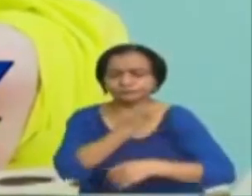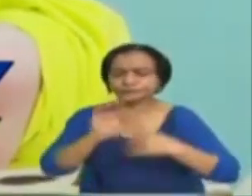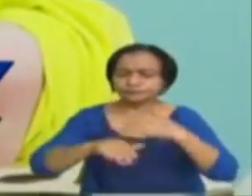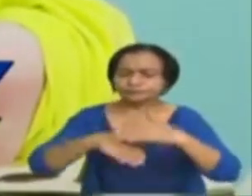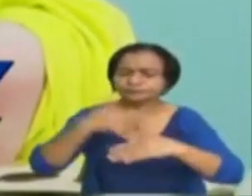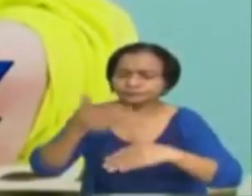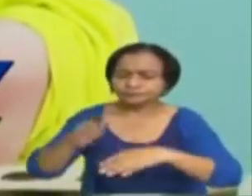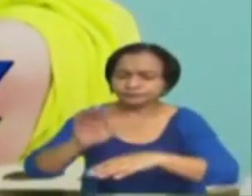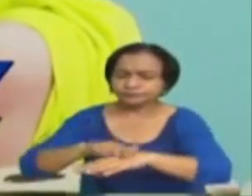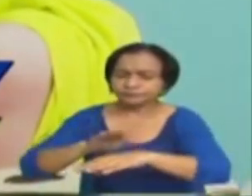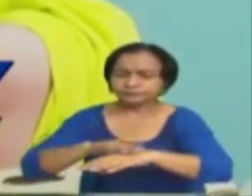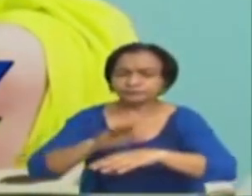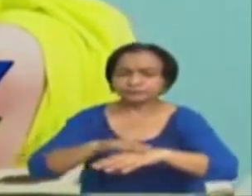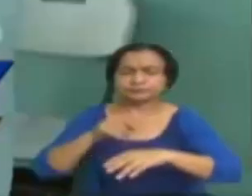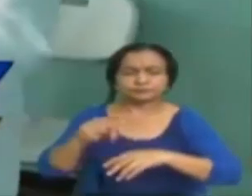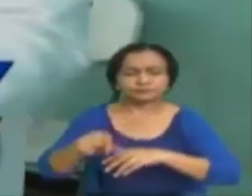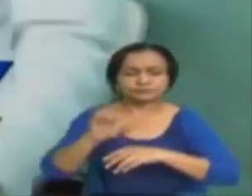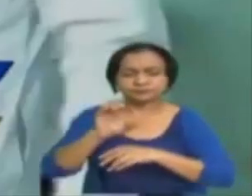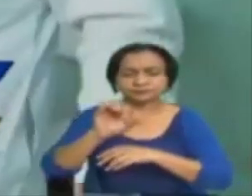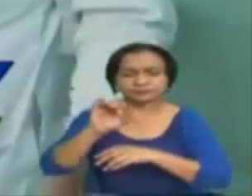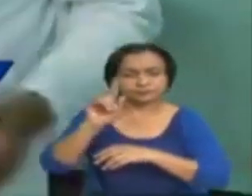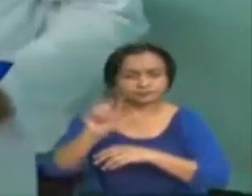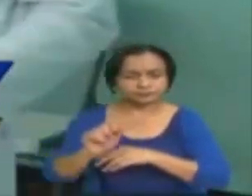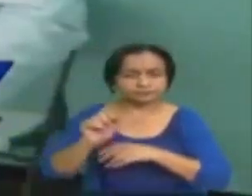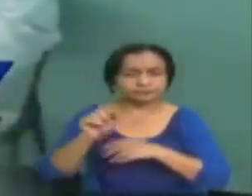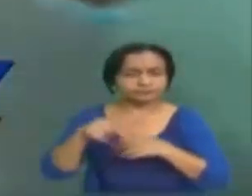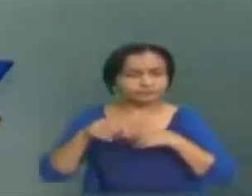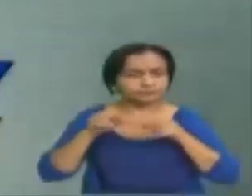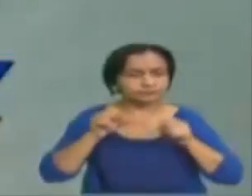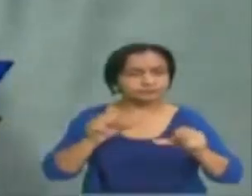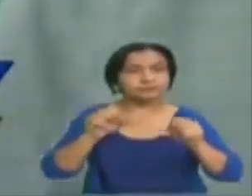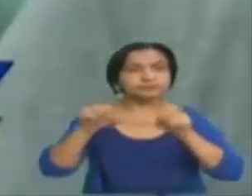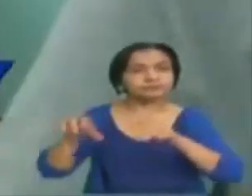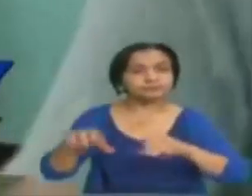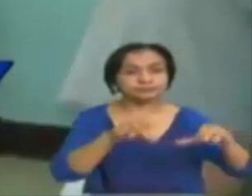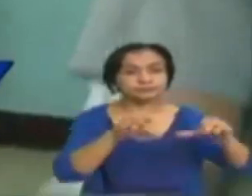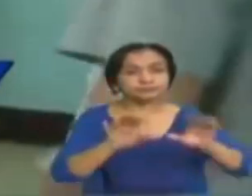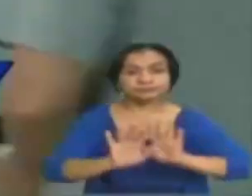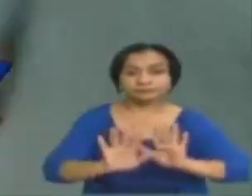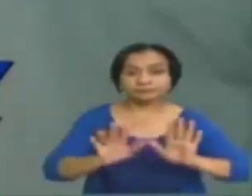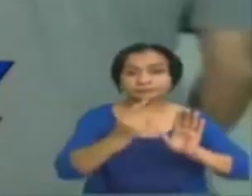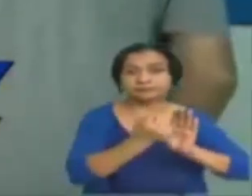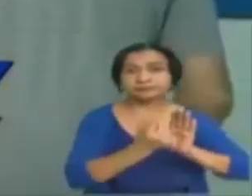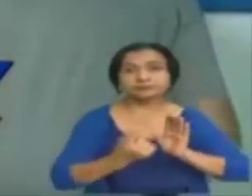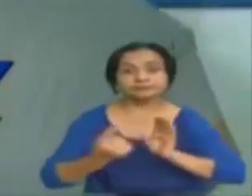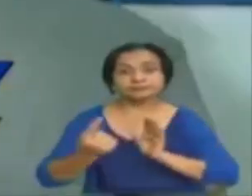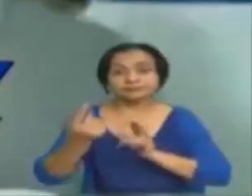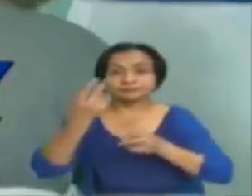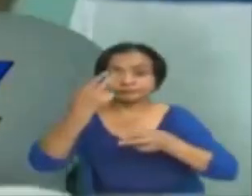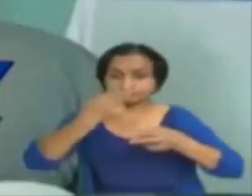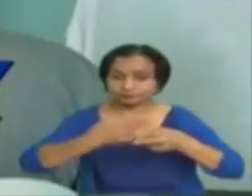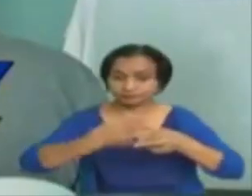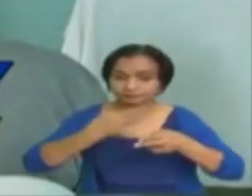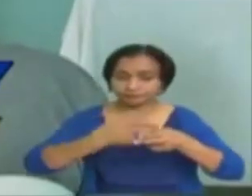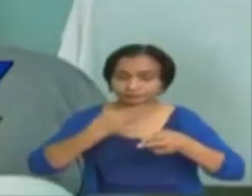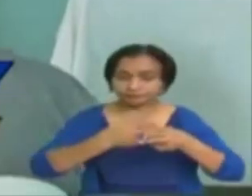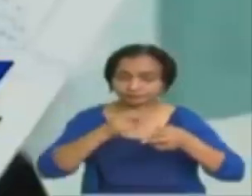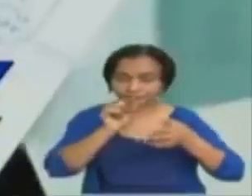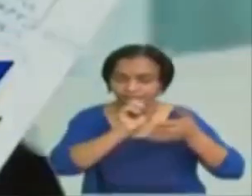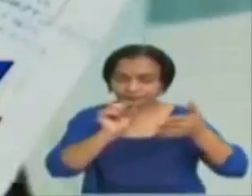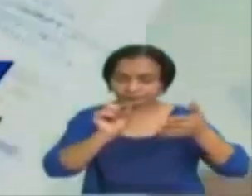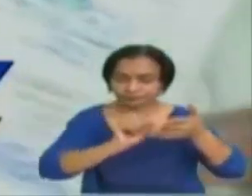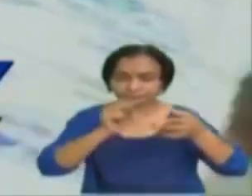tarde. Así es como estamos para la segunda dosis, para las que han sido convocados nuestros hermanos en todos